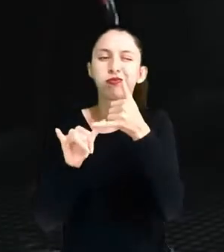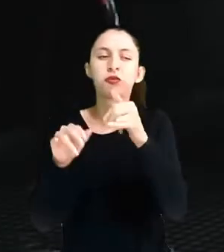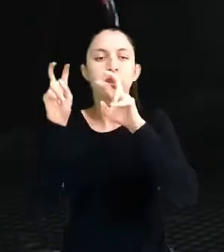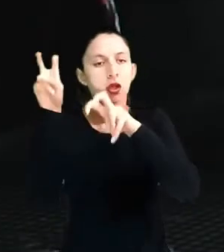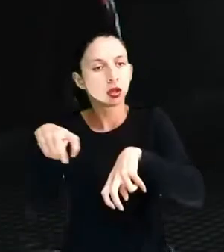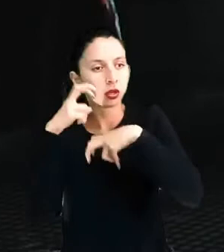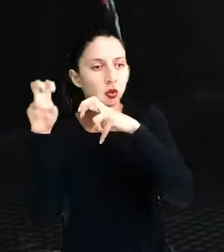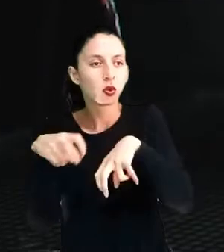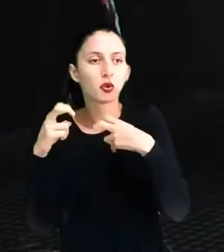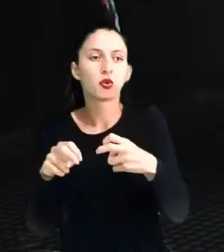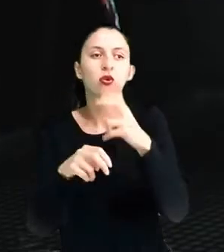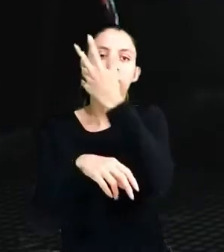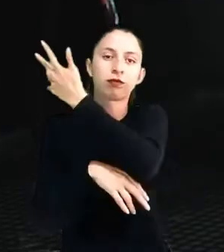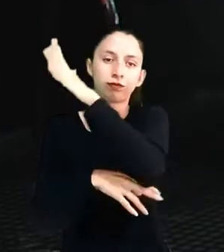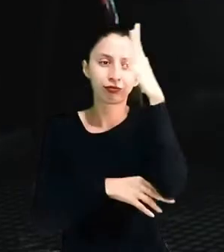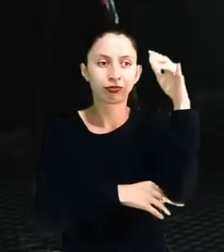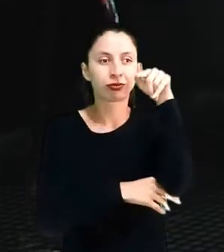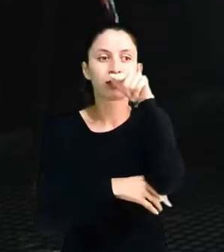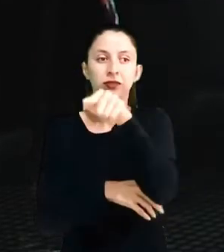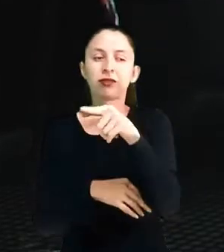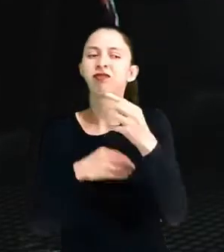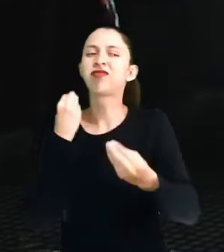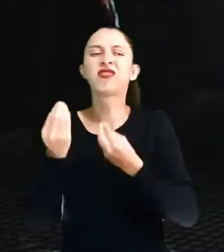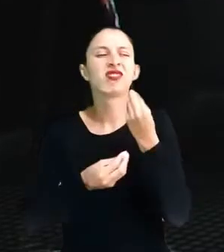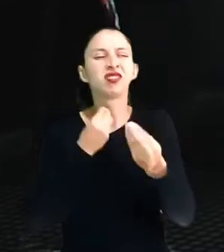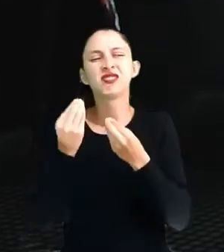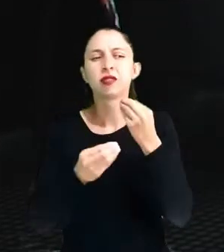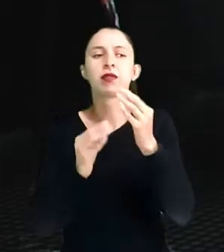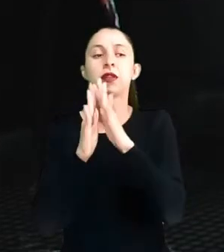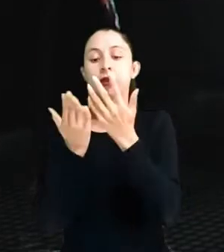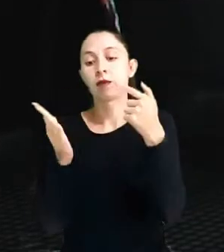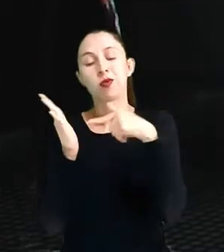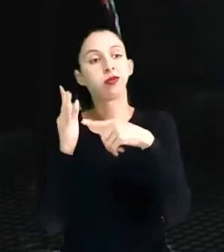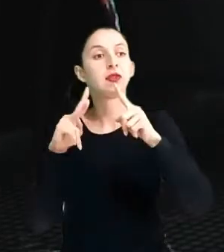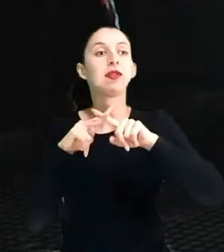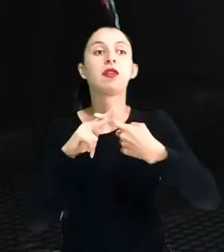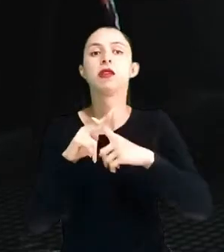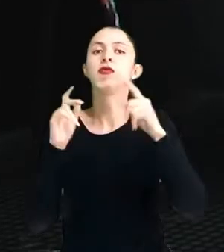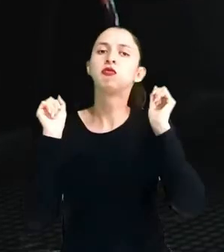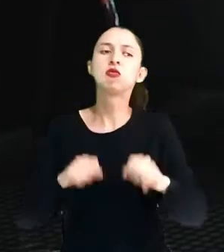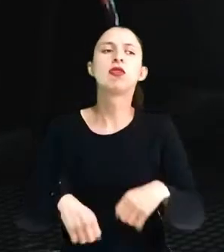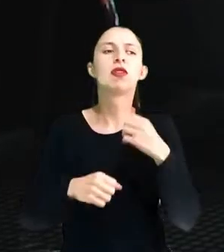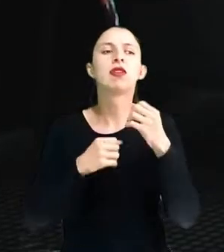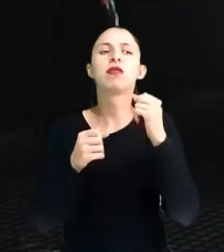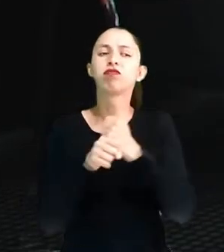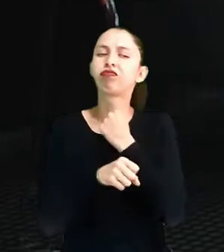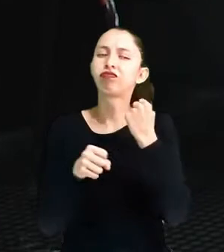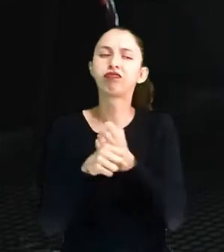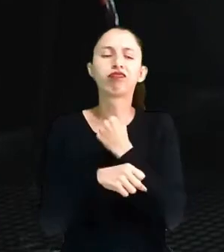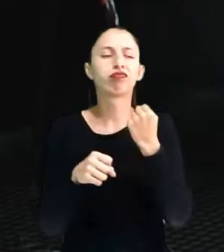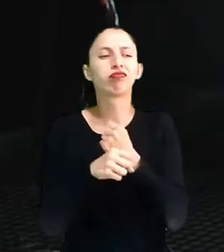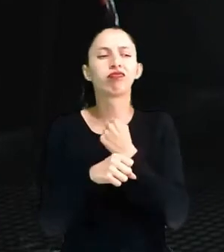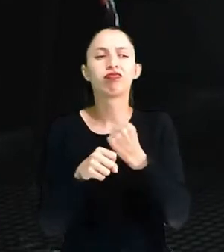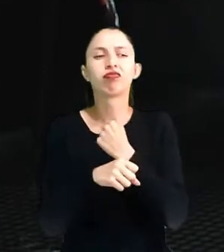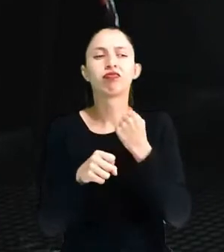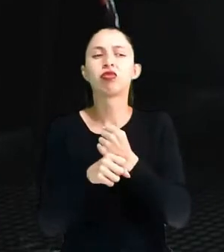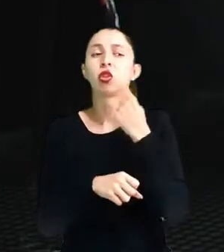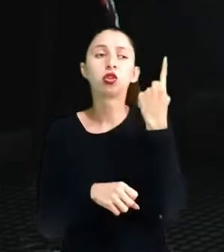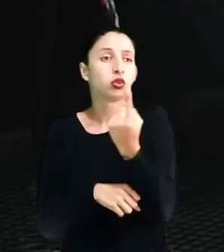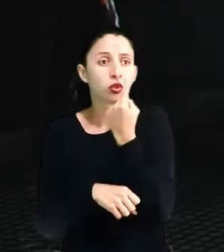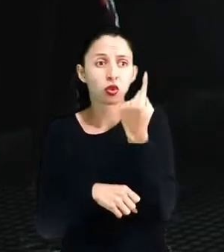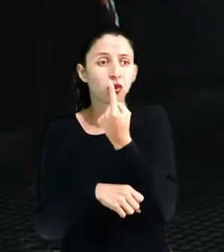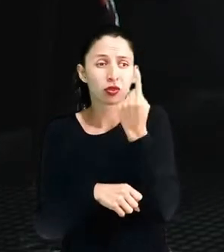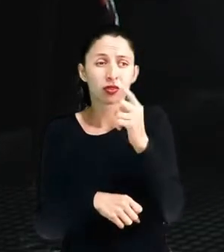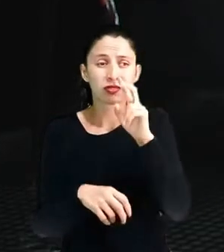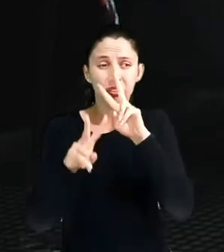este documento compartimos que esas herramientas se pueden trabajar desde no solamente el